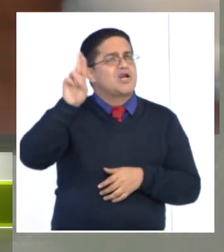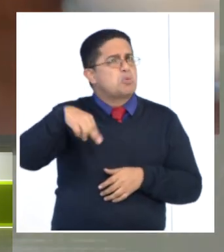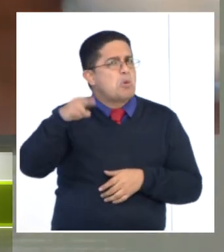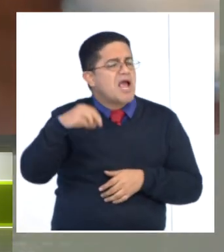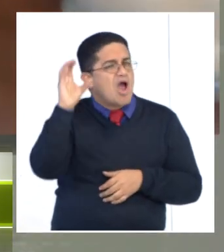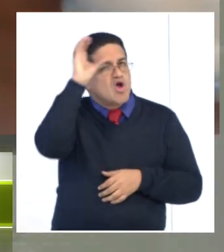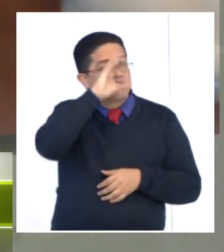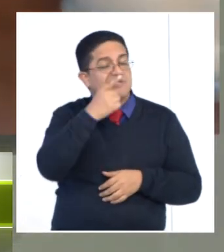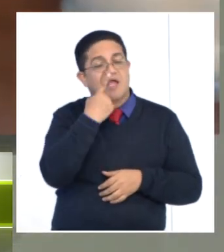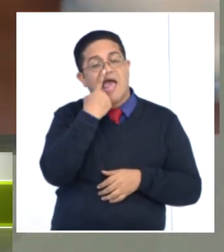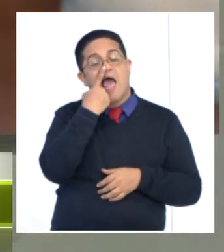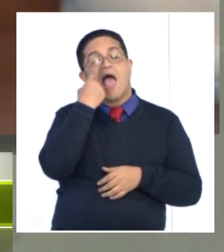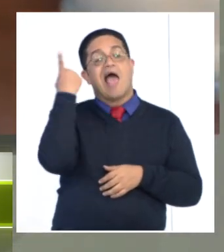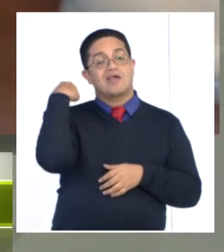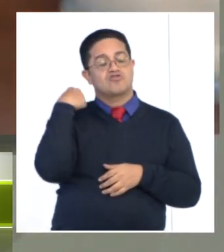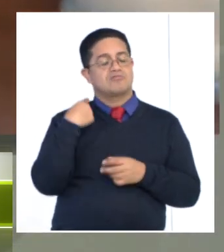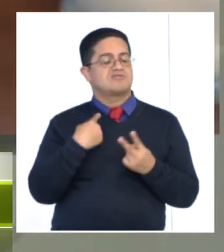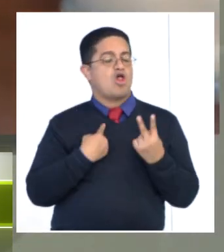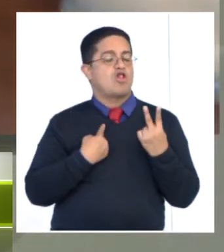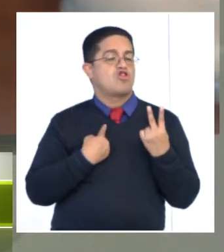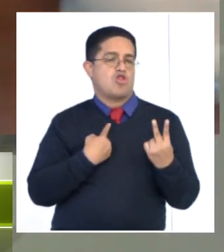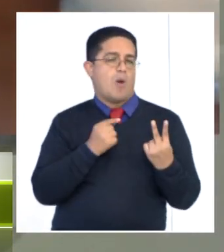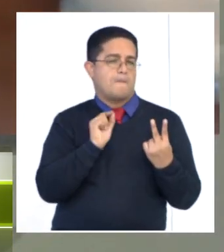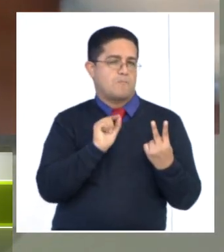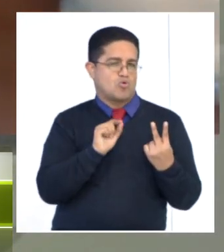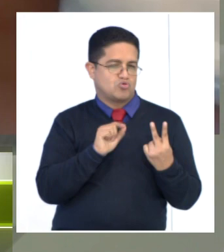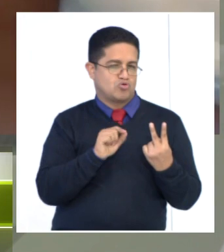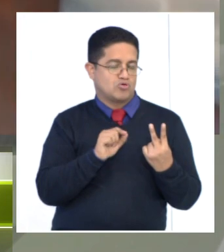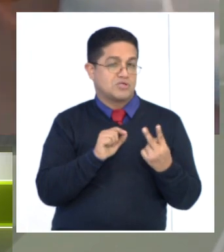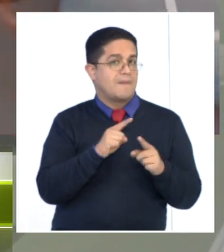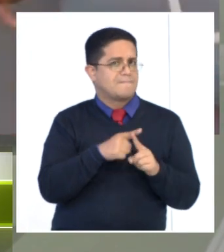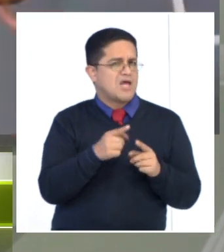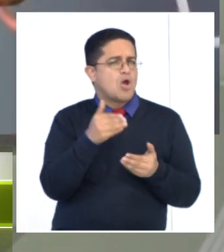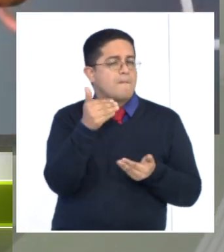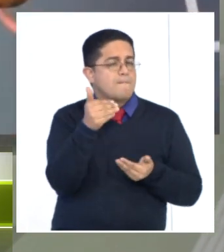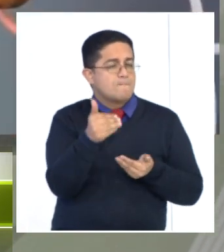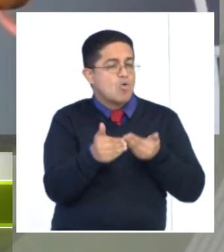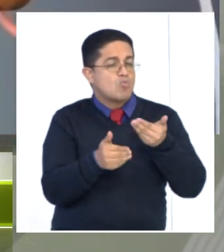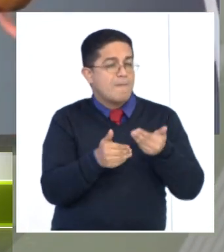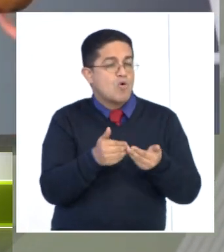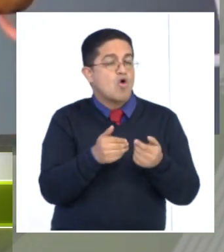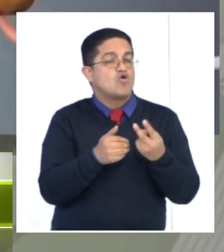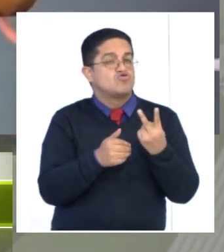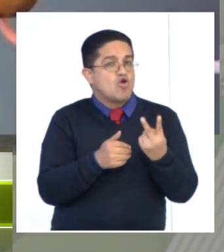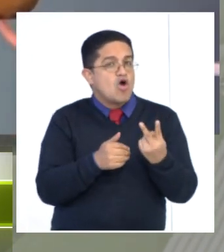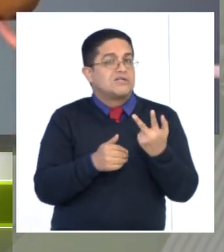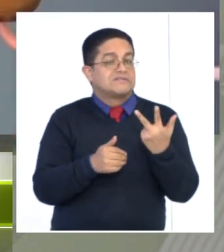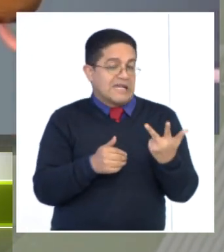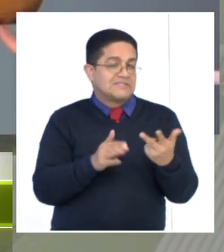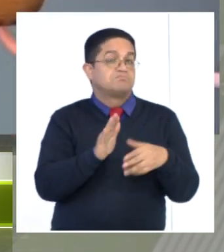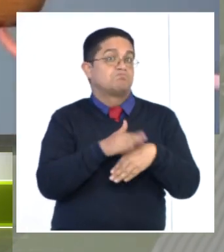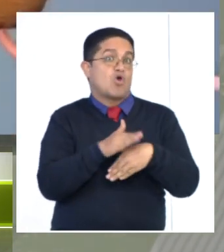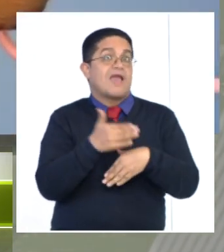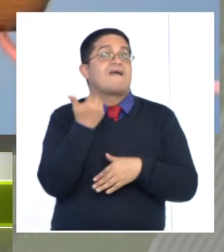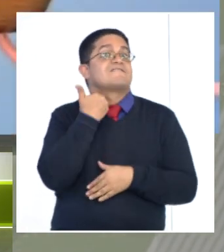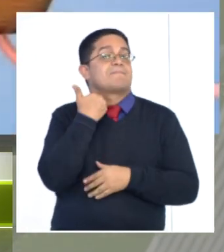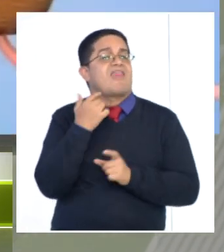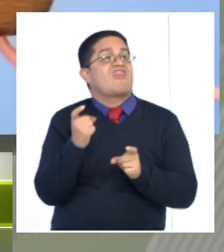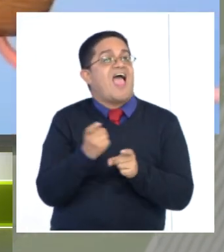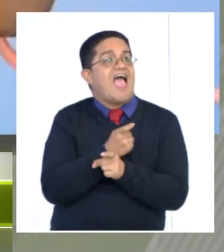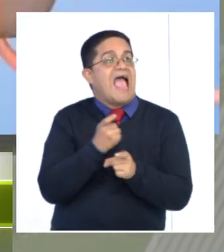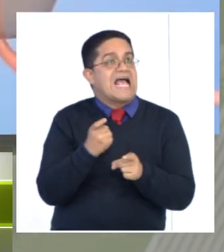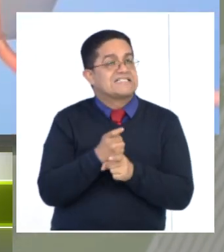y el año pasado tenía 2. Eso es progresivo, eso es lento, porque si bien es una enfermedad maligna, el cáncer de